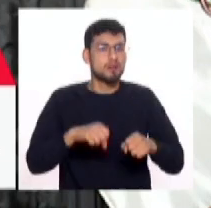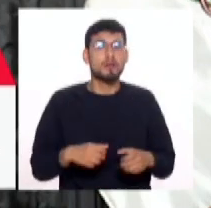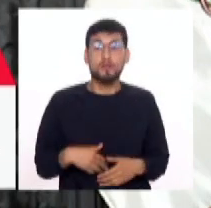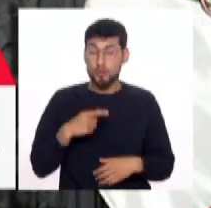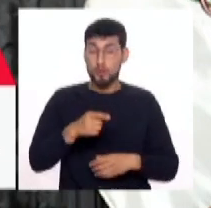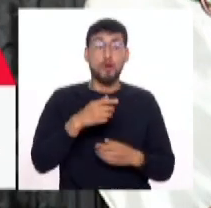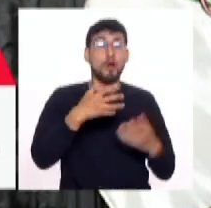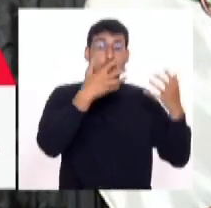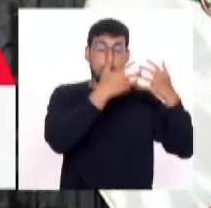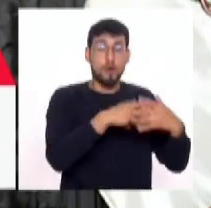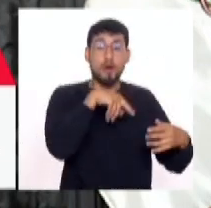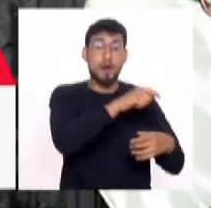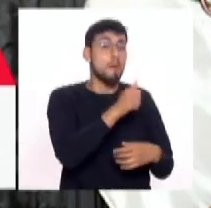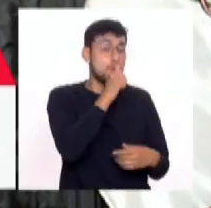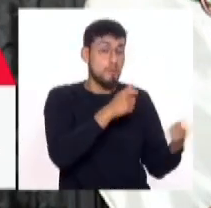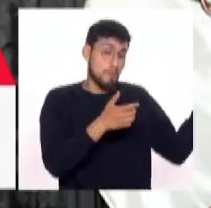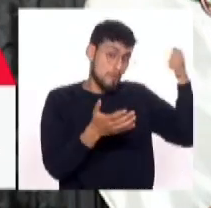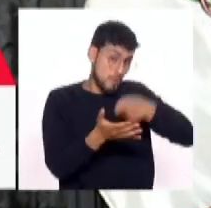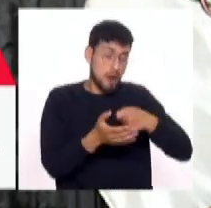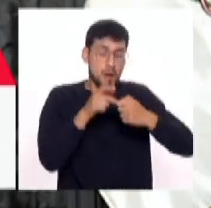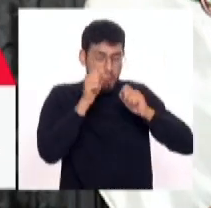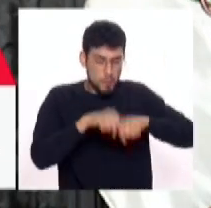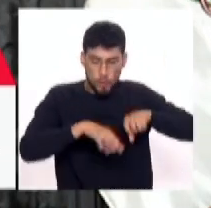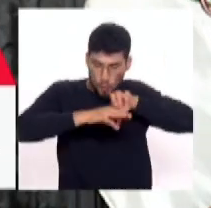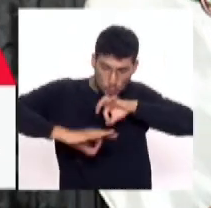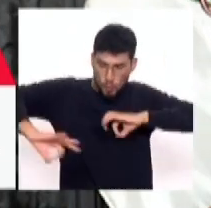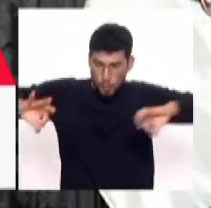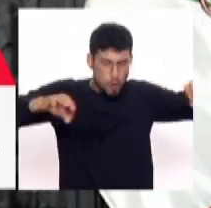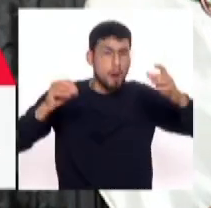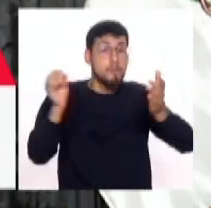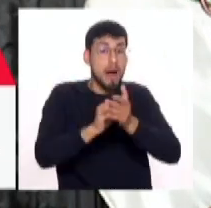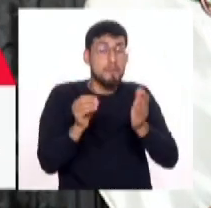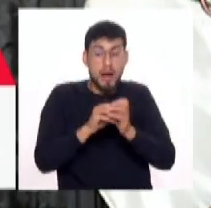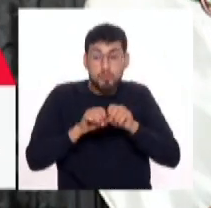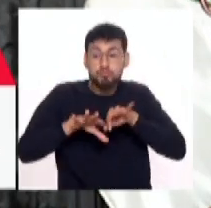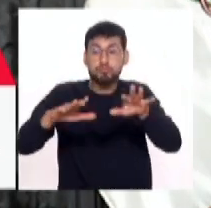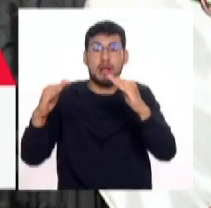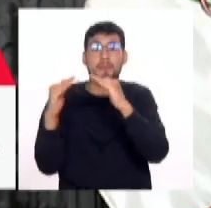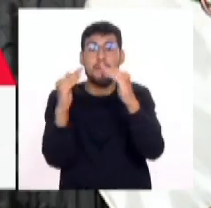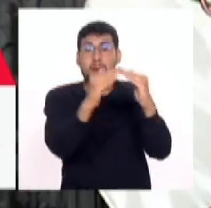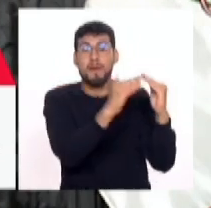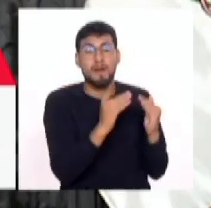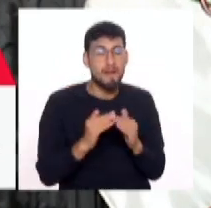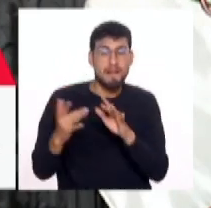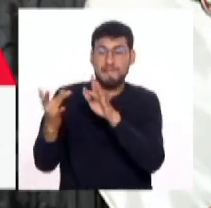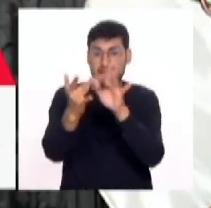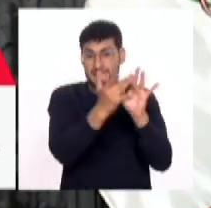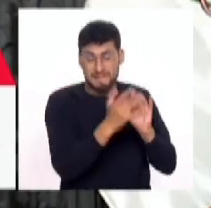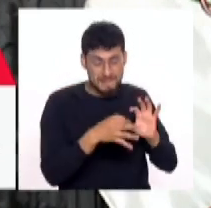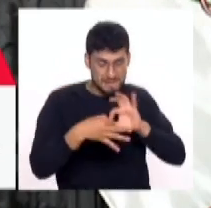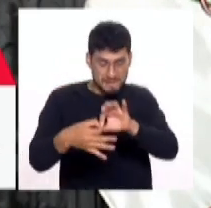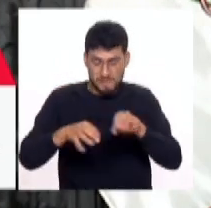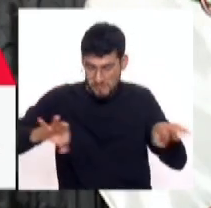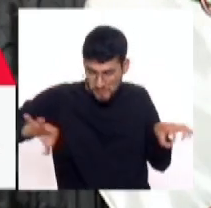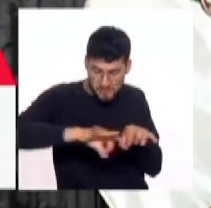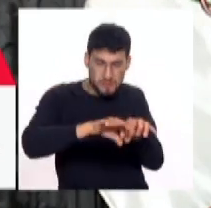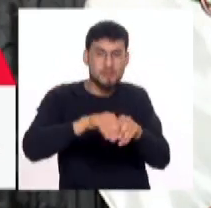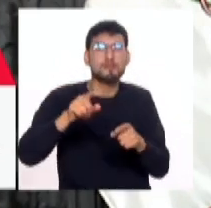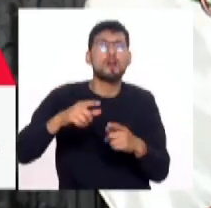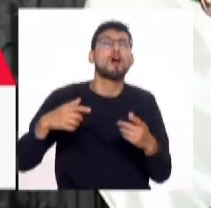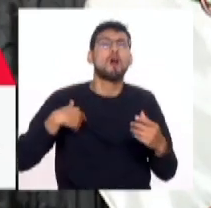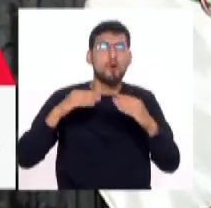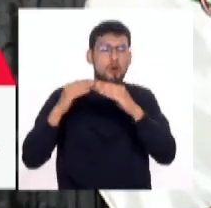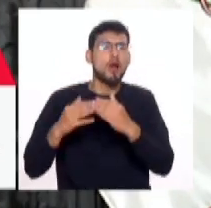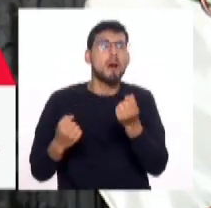capital privado para extender las conexiones y lograr que haya más domicilios, instituciones de apoyo, estaciones de